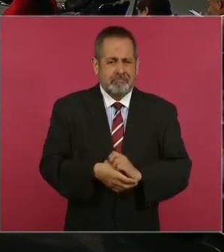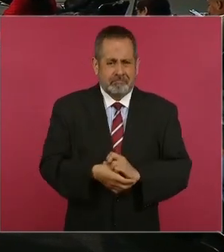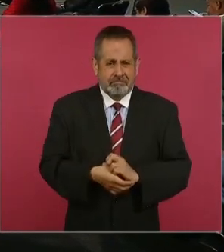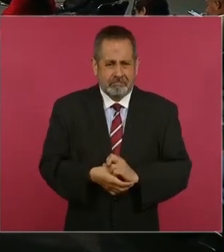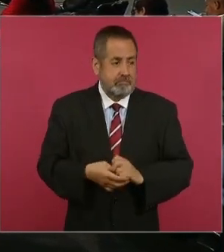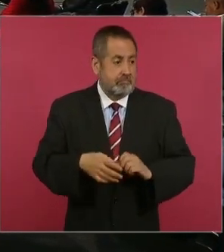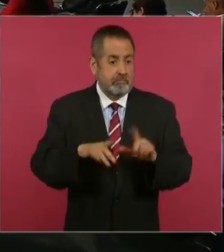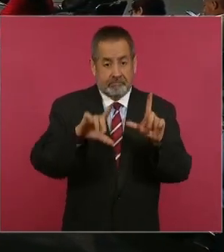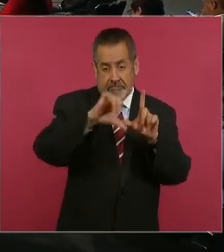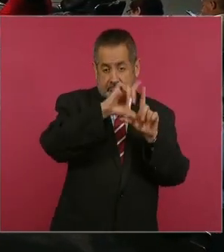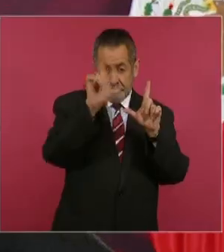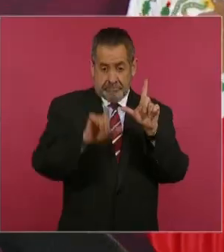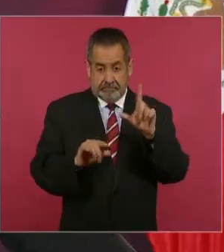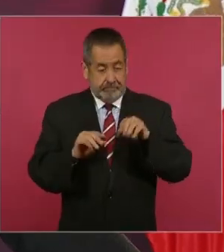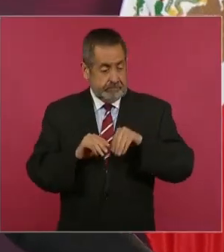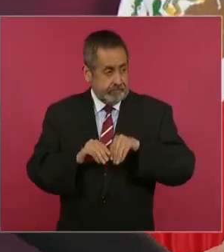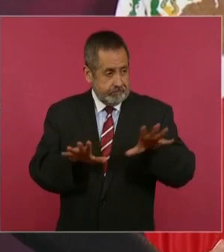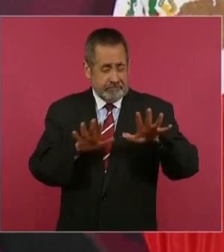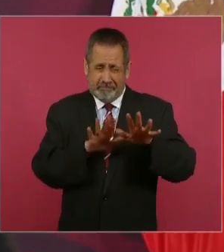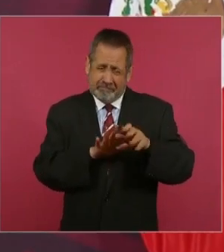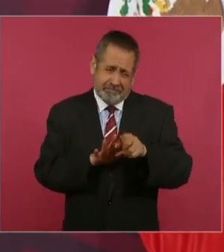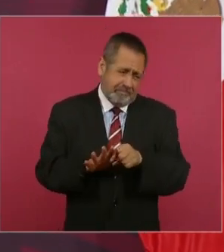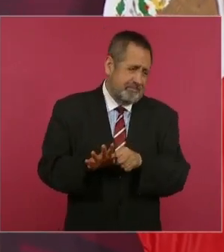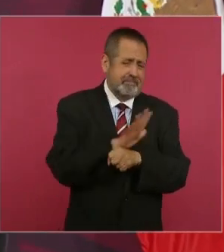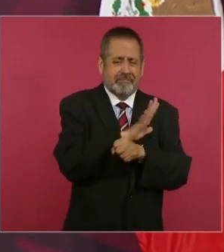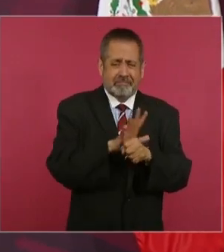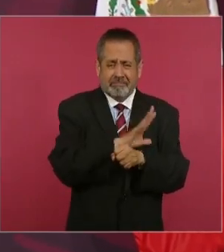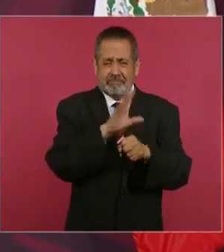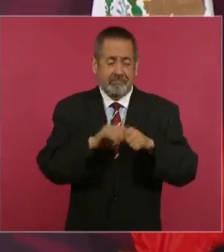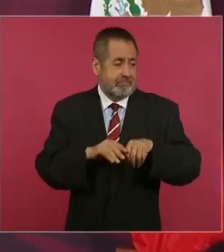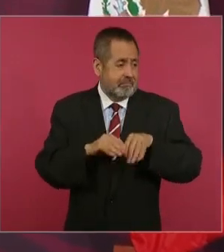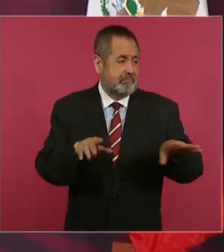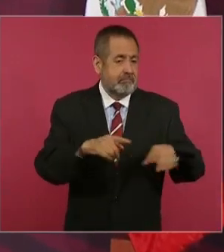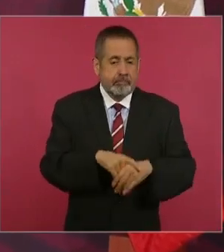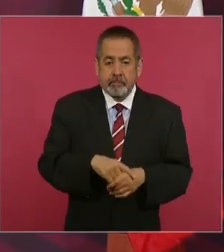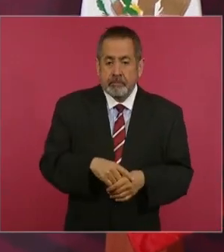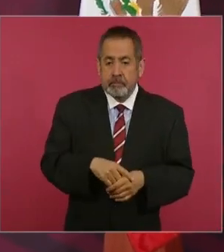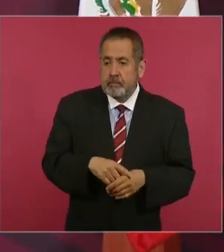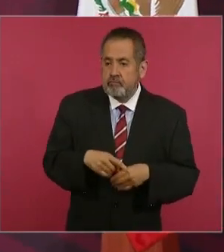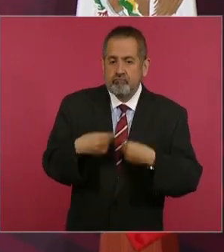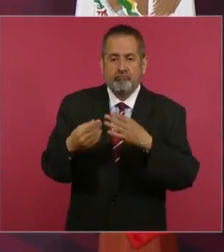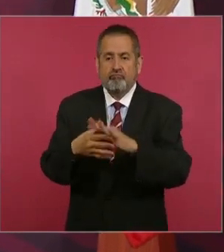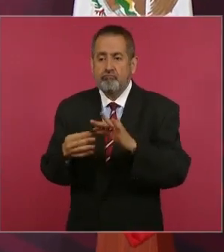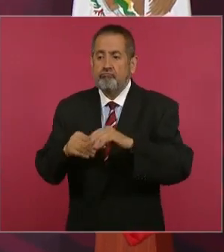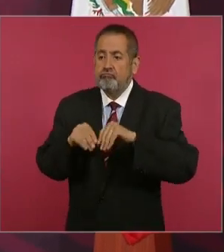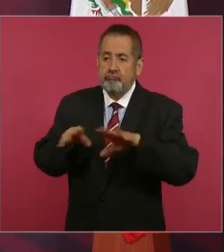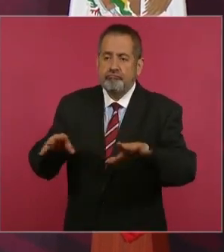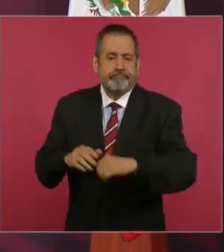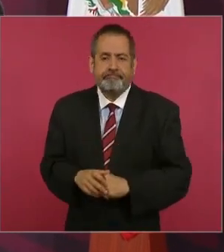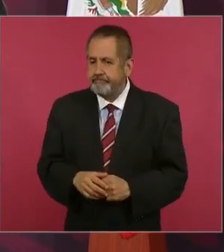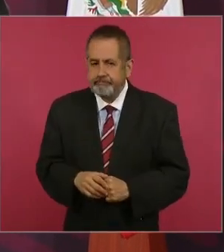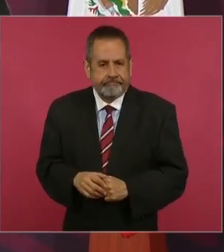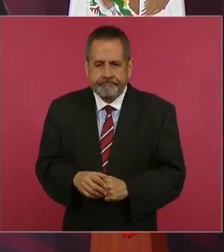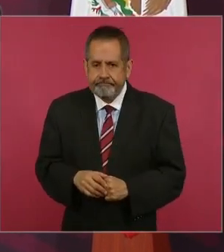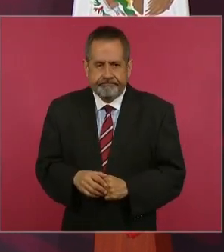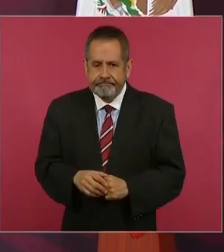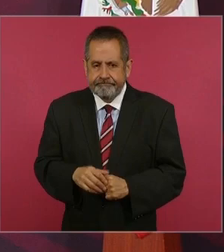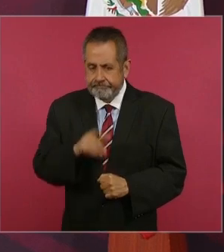con cobertura casi total y sin embargo la